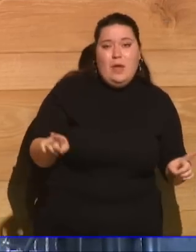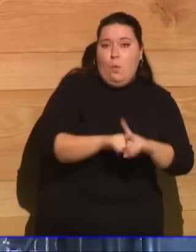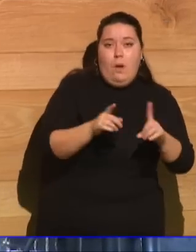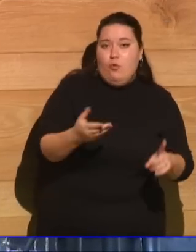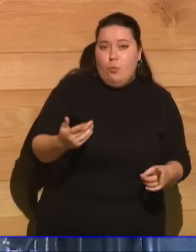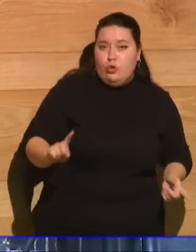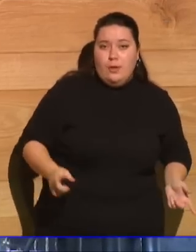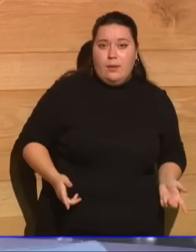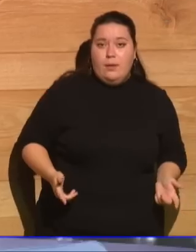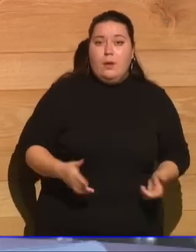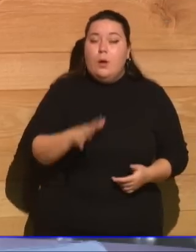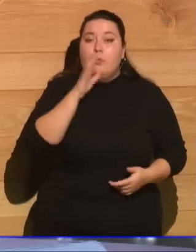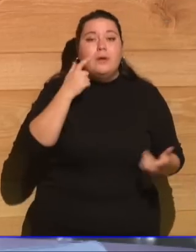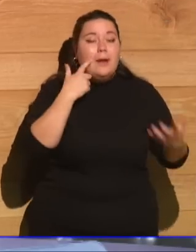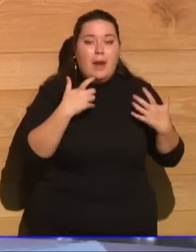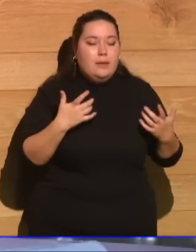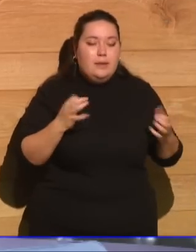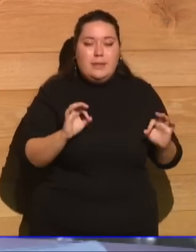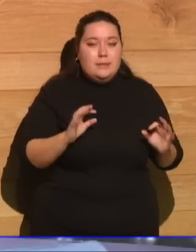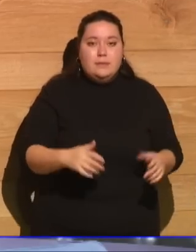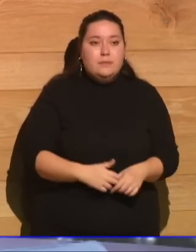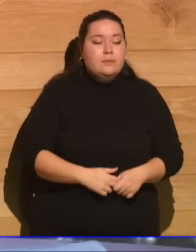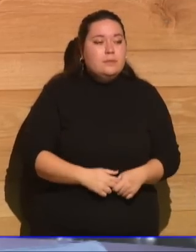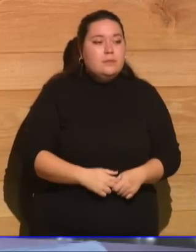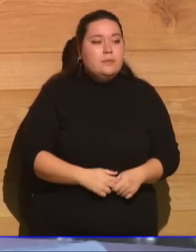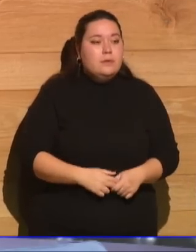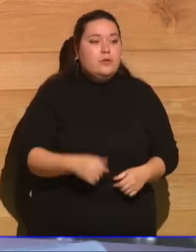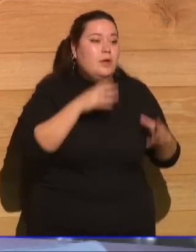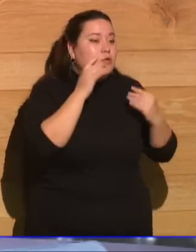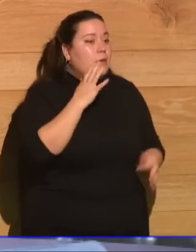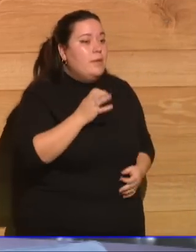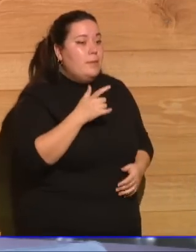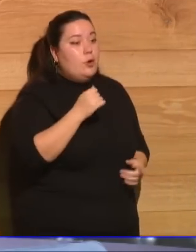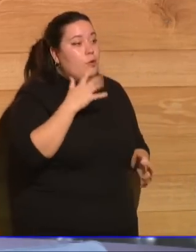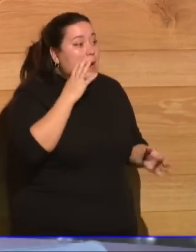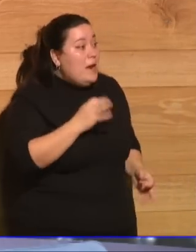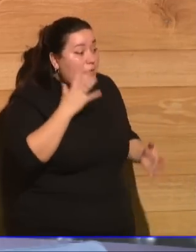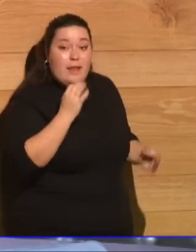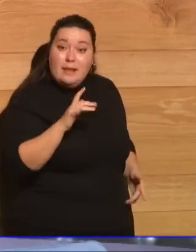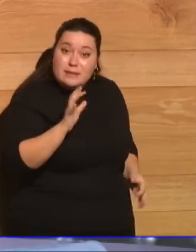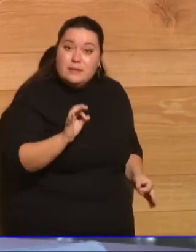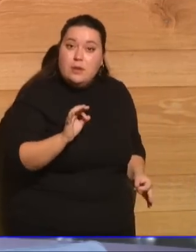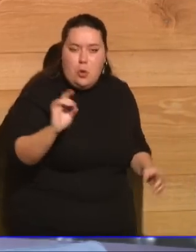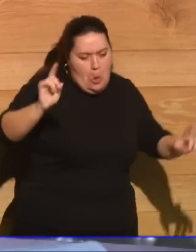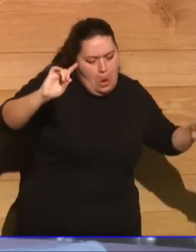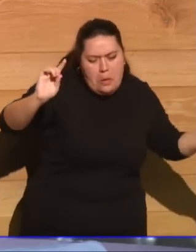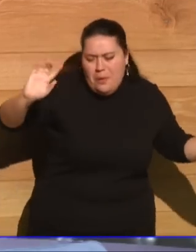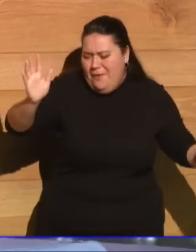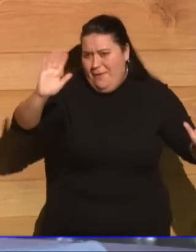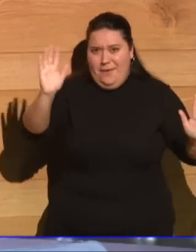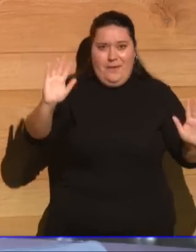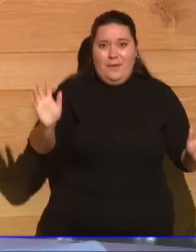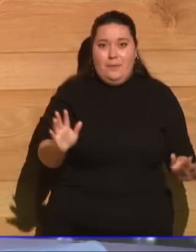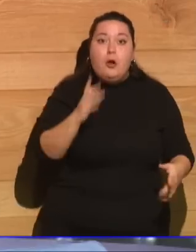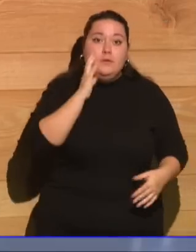porque el arte se Es tiene una que forma casi de justificar reírse solo. de eso, ¿no? Claro. Dice, esto es una historia verdadera. Dice, ¿pero ha pasado en la realidad? No. Pero es una Pero historia es de